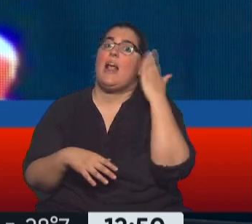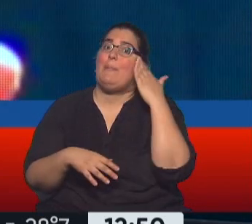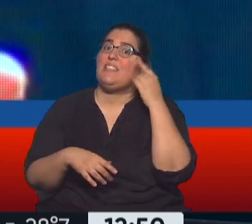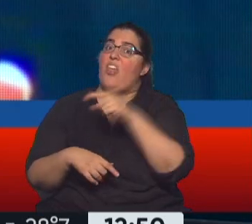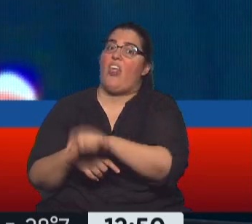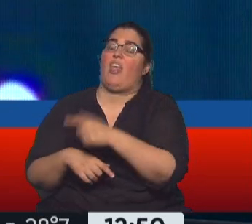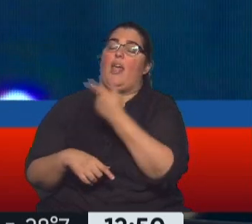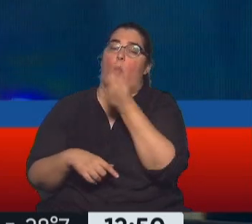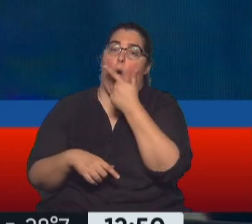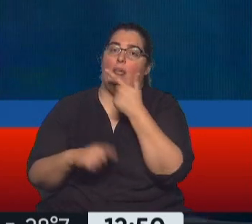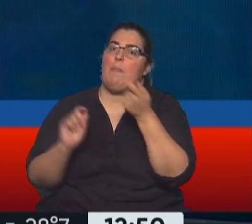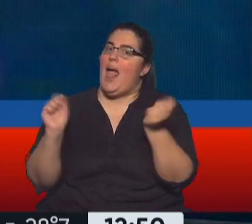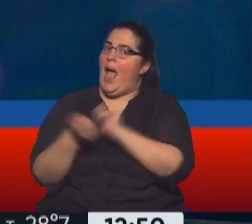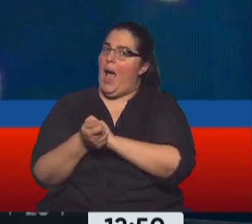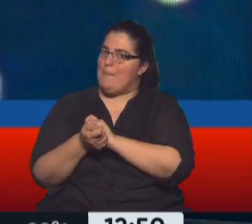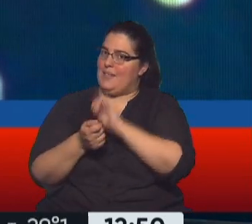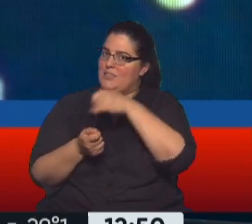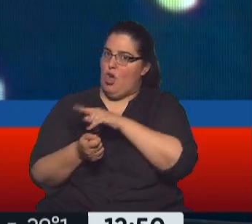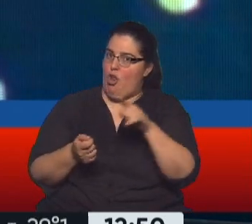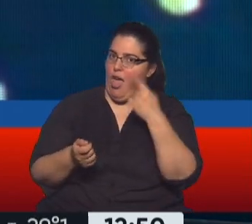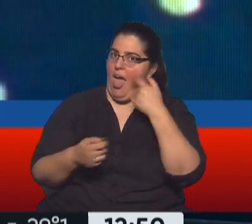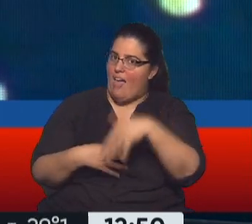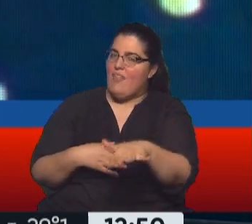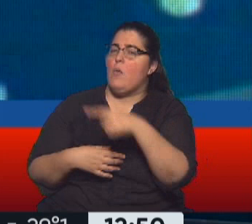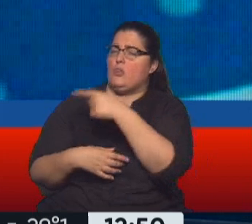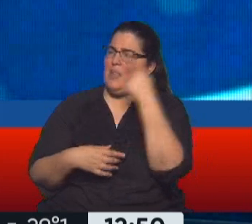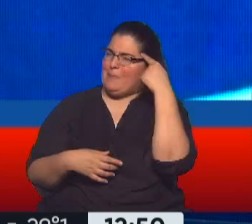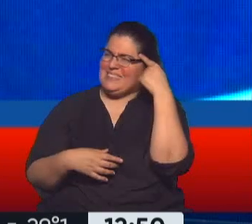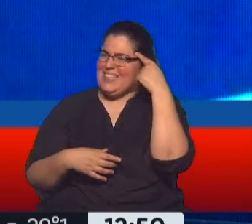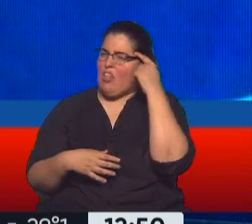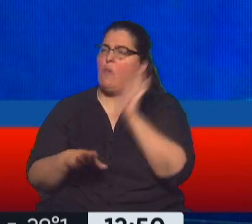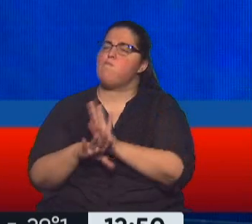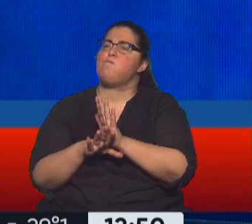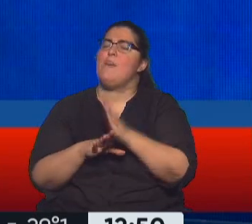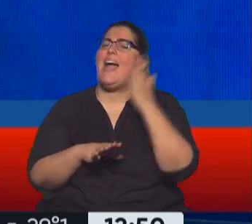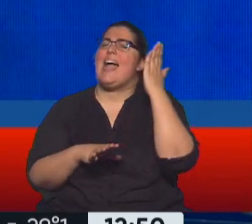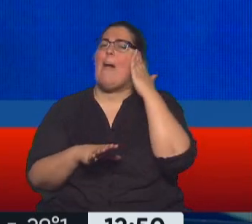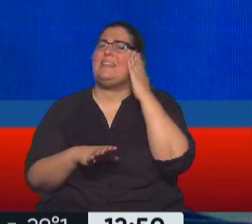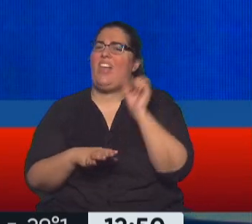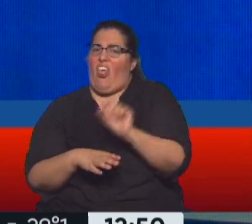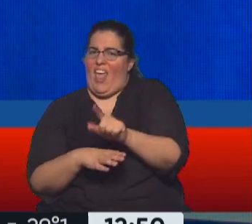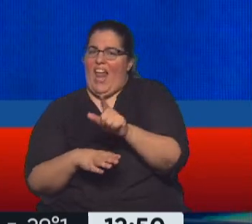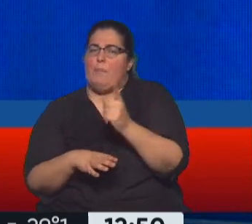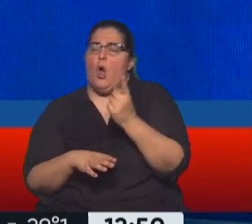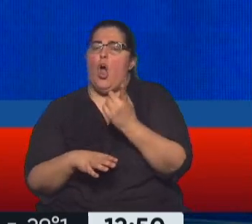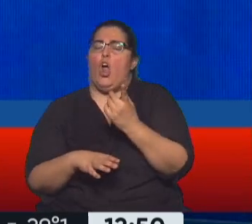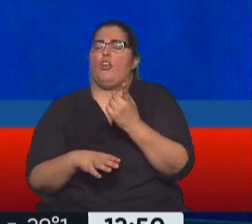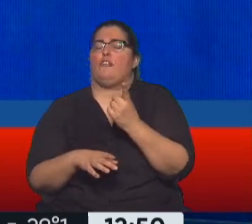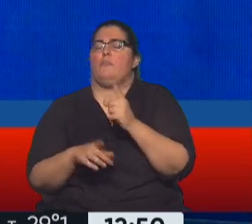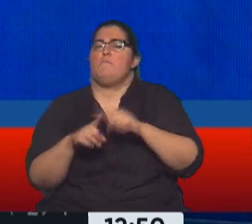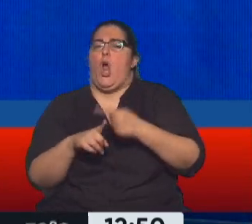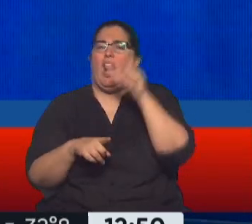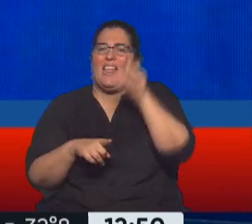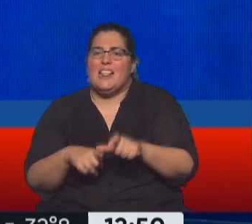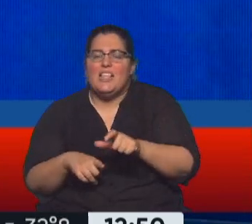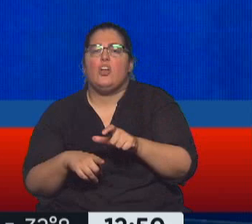esos cambios que se plantea. Vos estás pensando en la capacidad de él como dirigente, que es un nuevo dirigente, obviamente